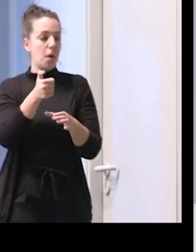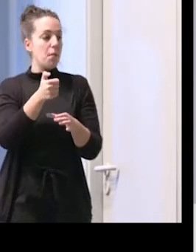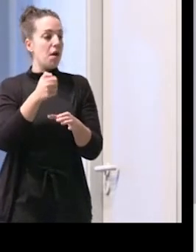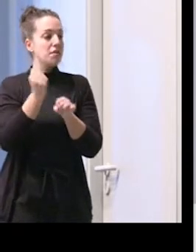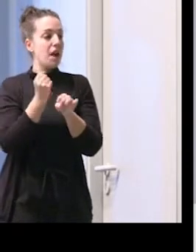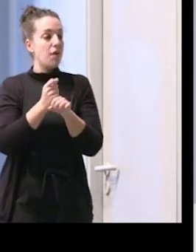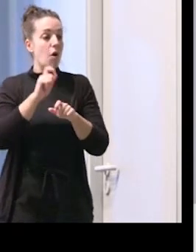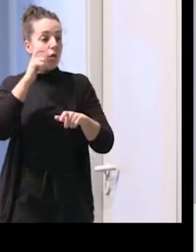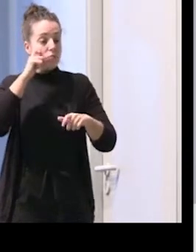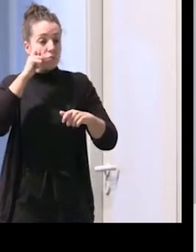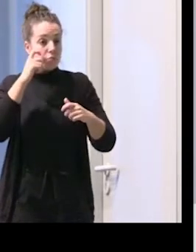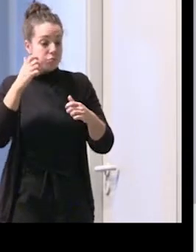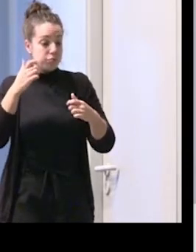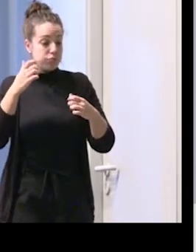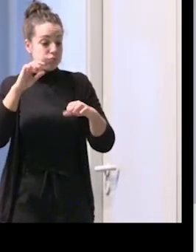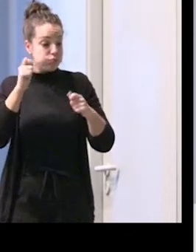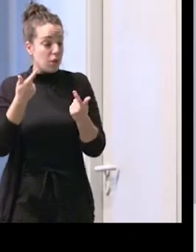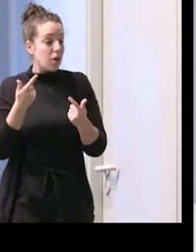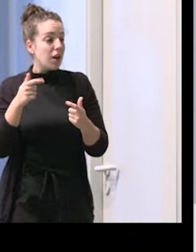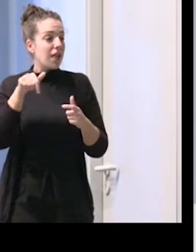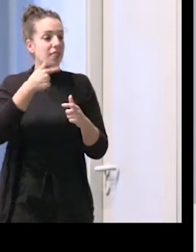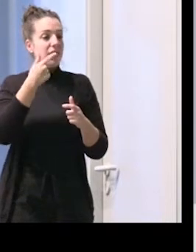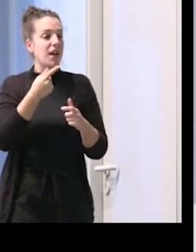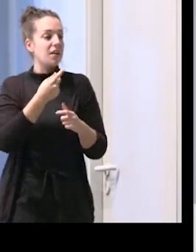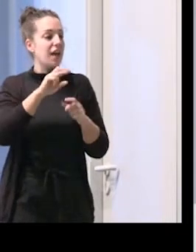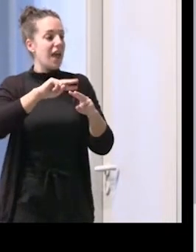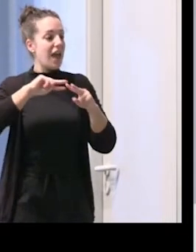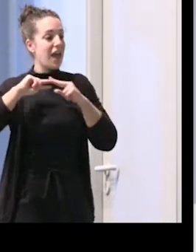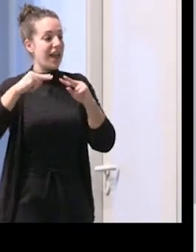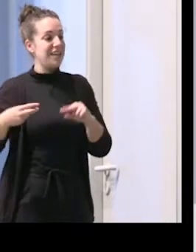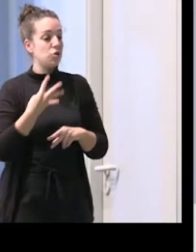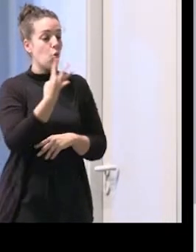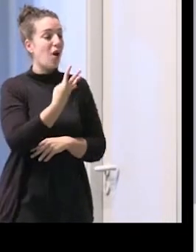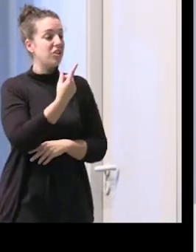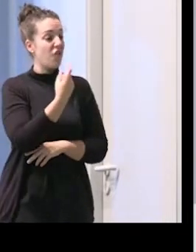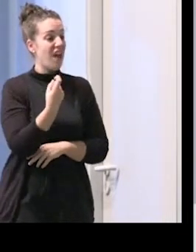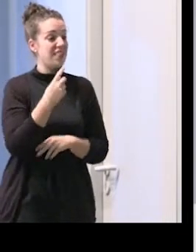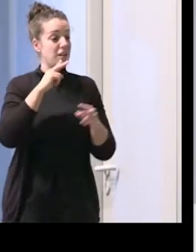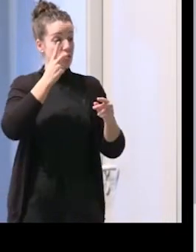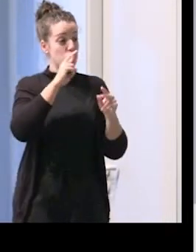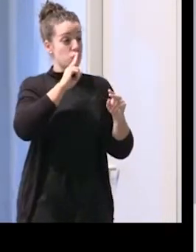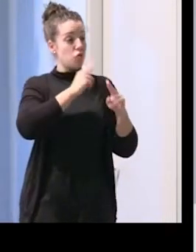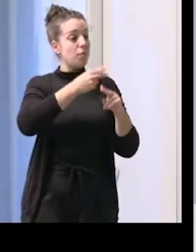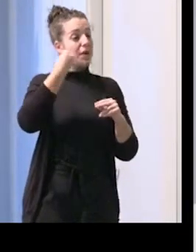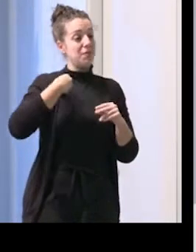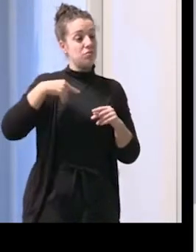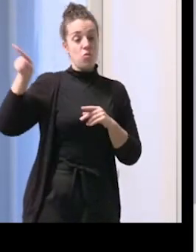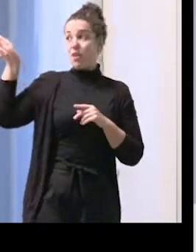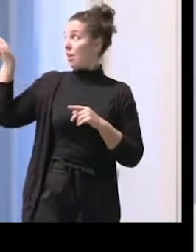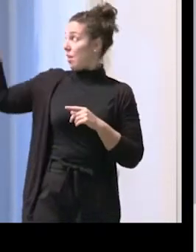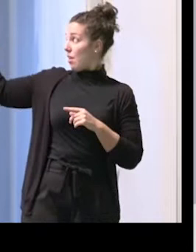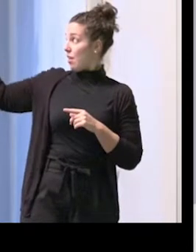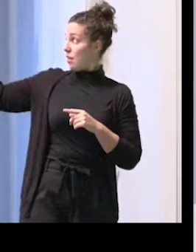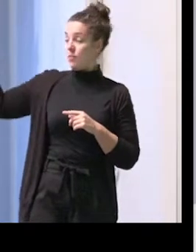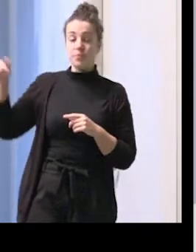mostró que hacían falta únicamente 4 genes, que son los que están nombrados allí, SOX2, OCT4, MYC y KLF4. Si